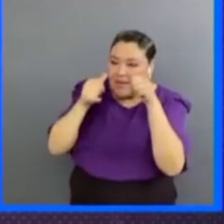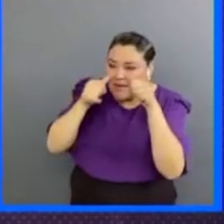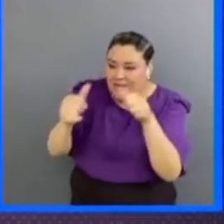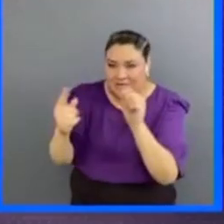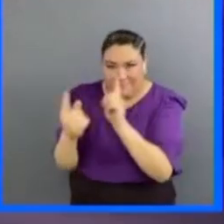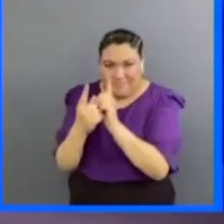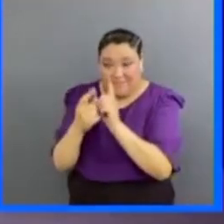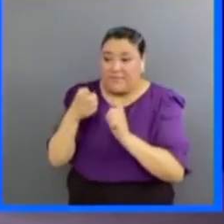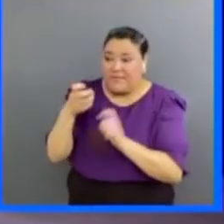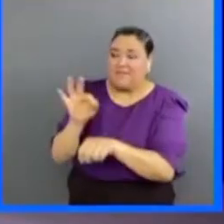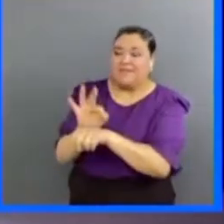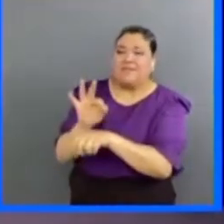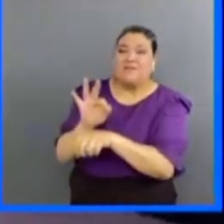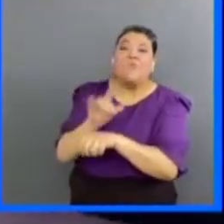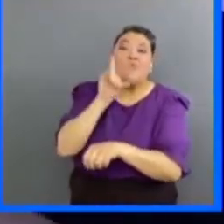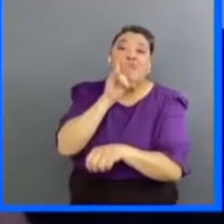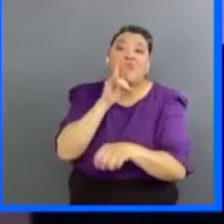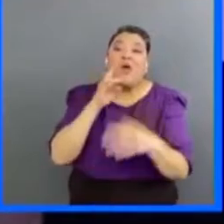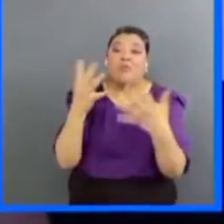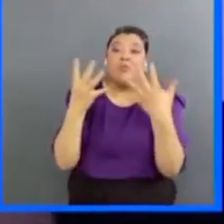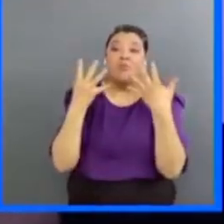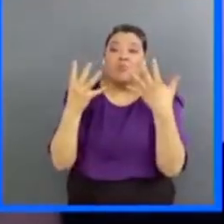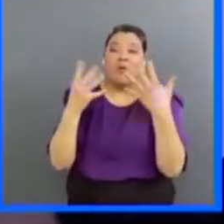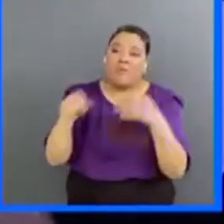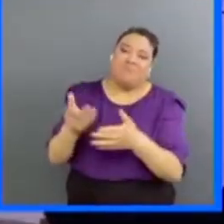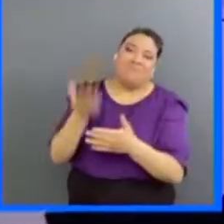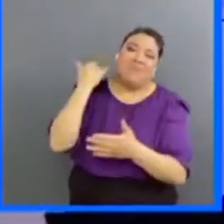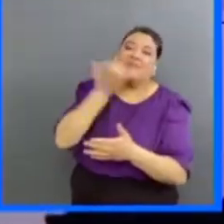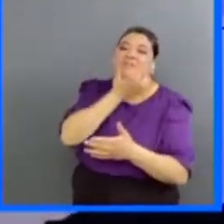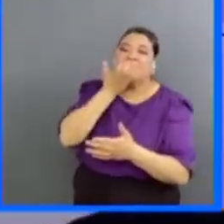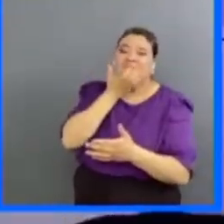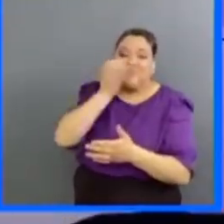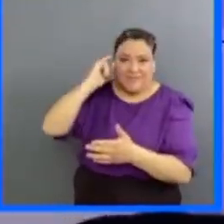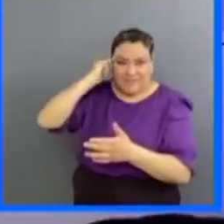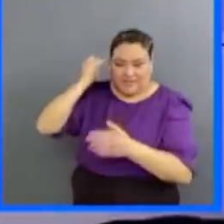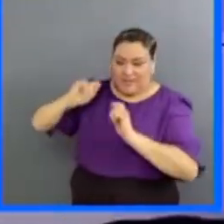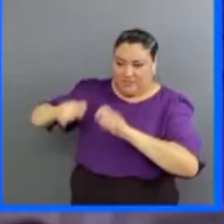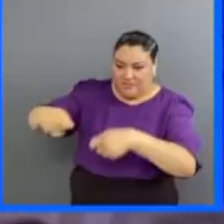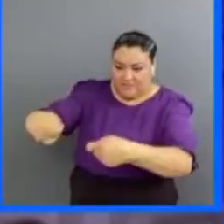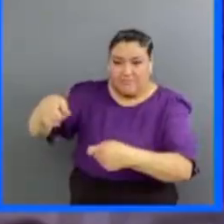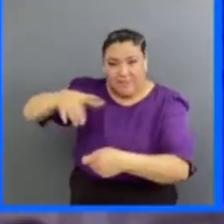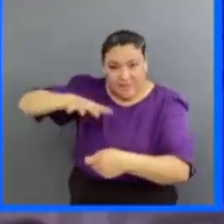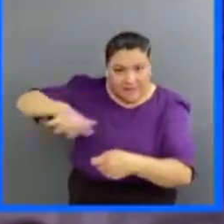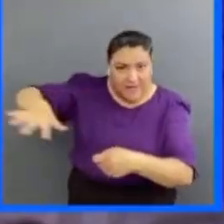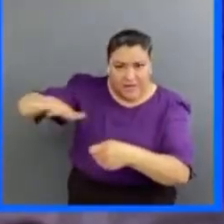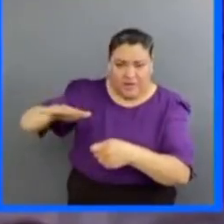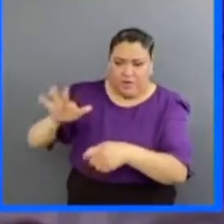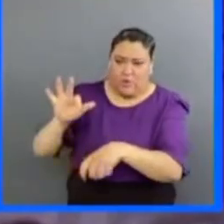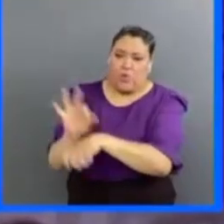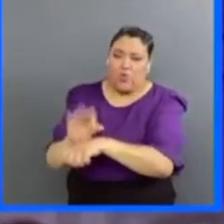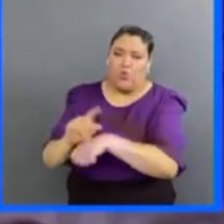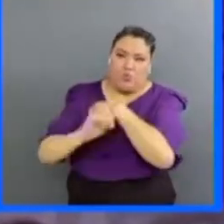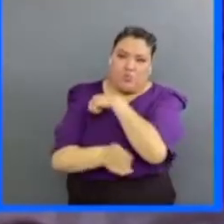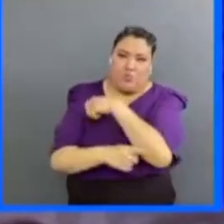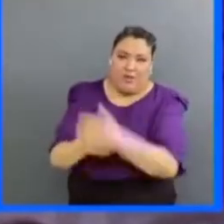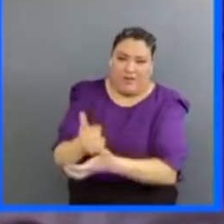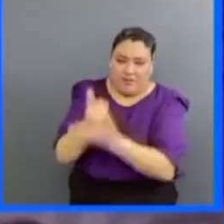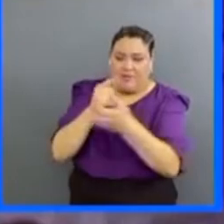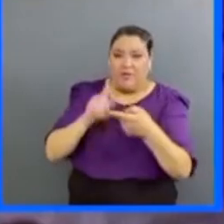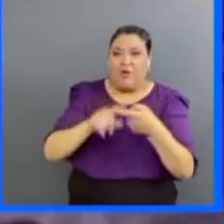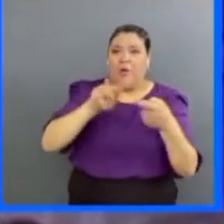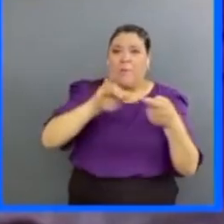benefician 9 mujeres parteras tradicionales pertenecientes a diversos pueblos originarios, entre ellos Mixteca y